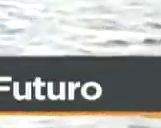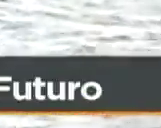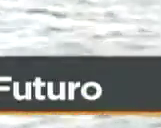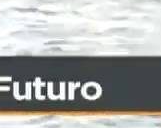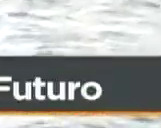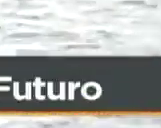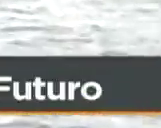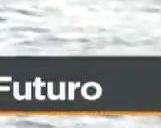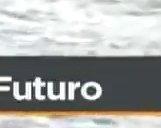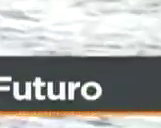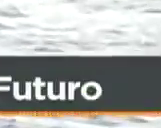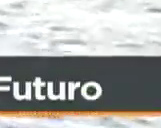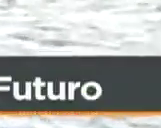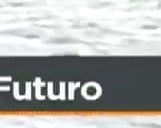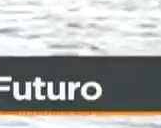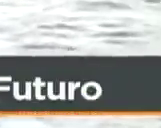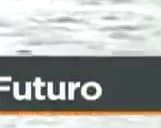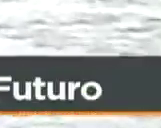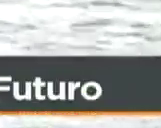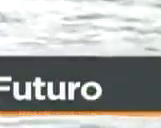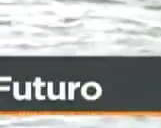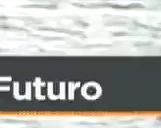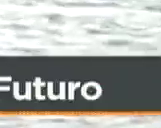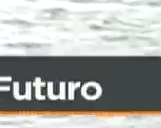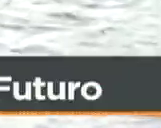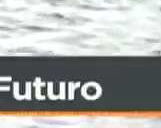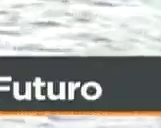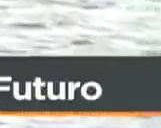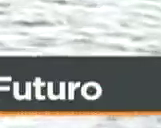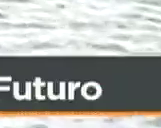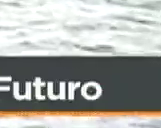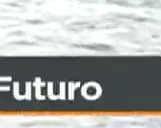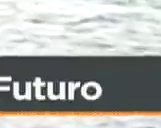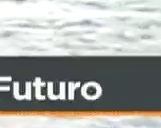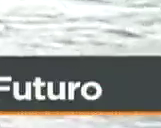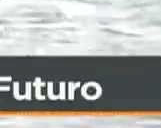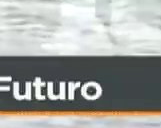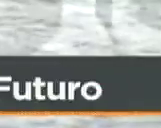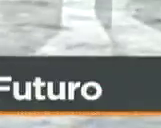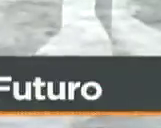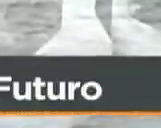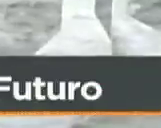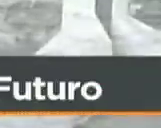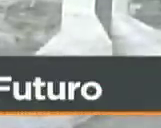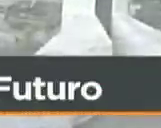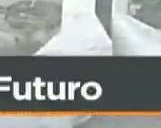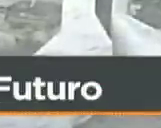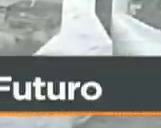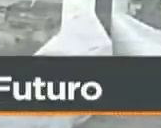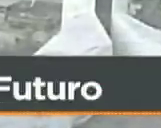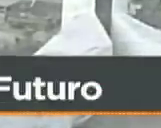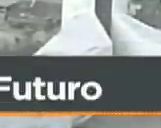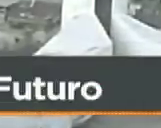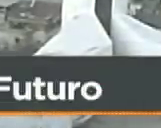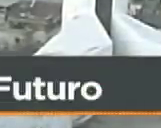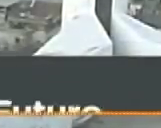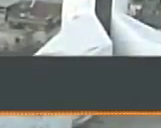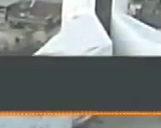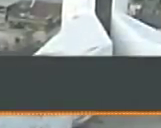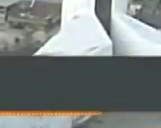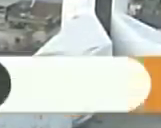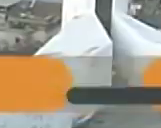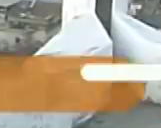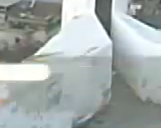las fuerzas revolucionarias, un contacto directo con el pueblo cara a cara, presentando un plan de gobierno de cara